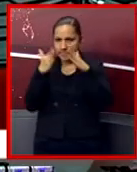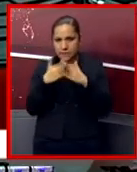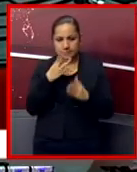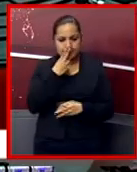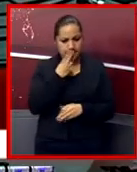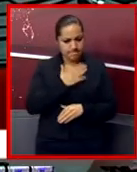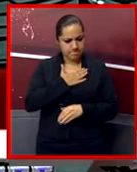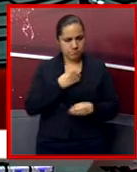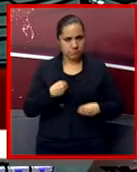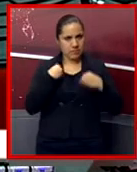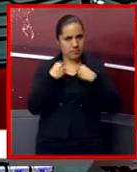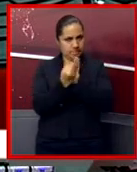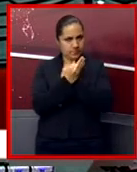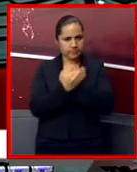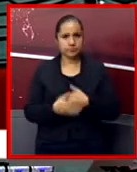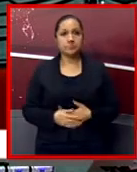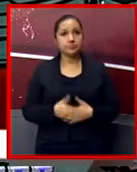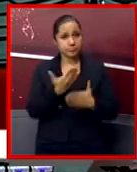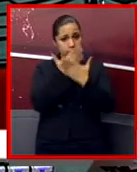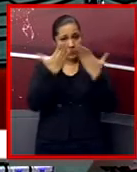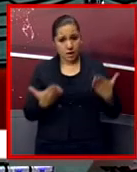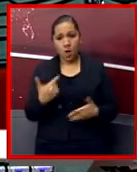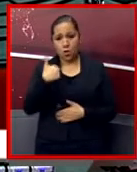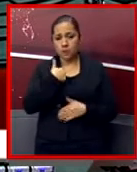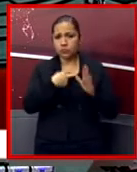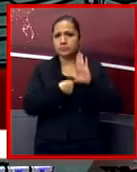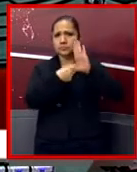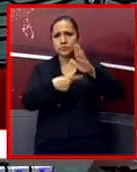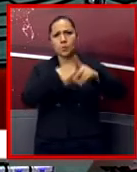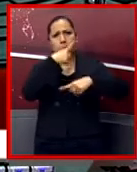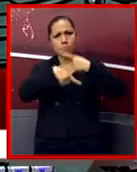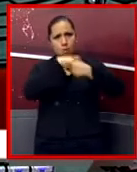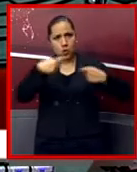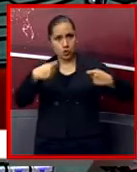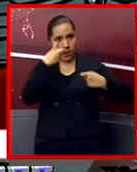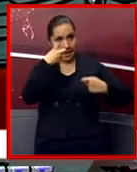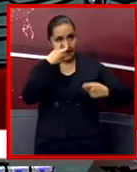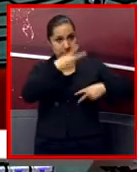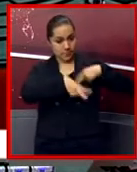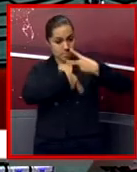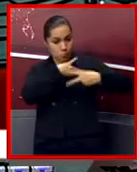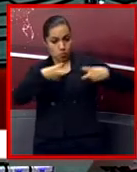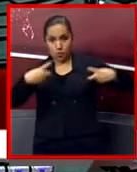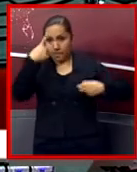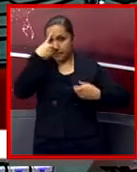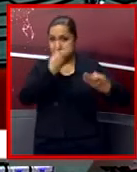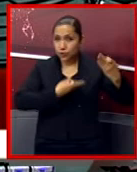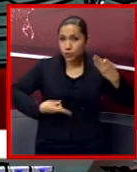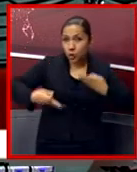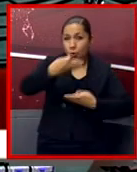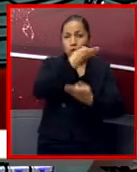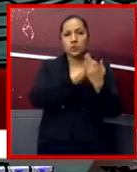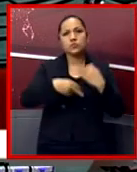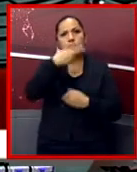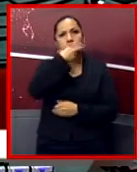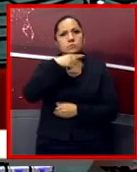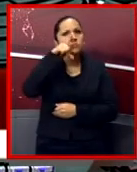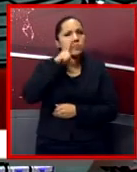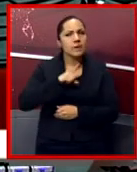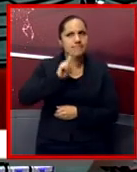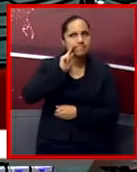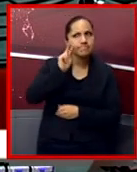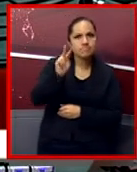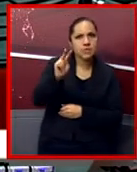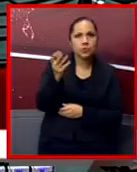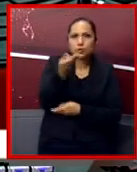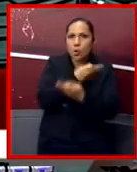Hoy trajimos este moño para que todo el mundo lo vea, para que todas las mexicanas y mexicanos seamos conscientes